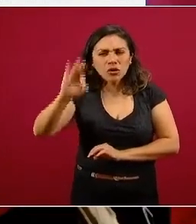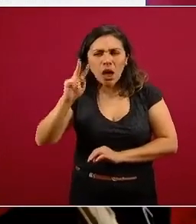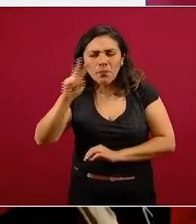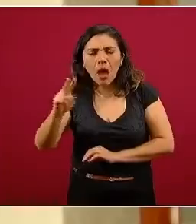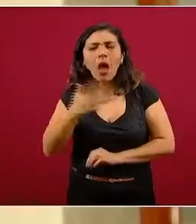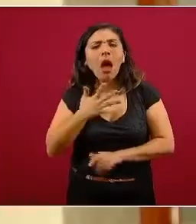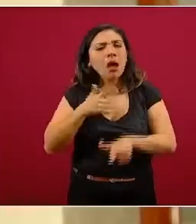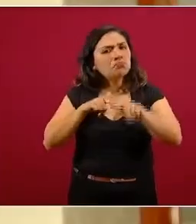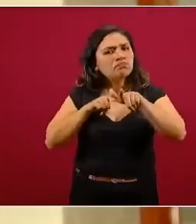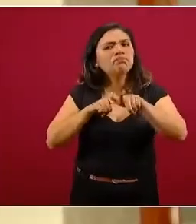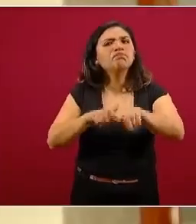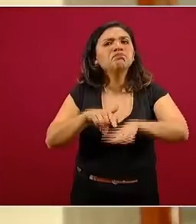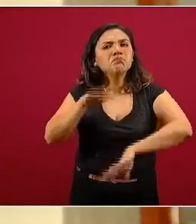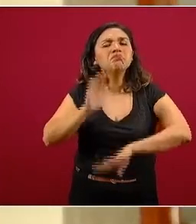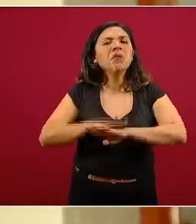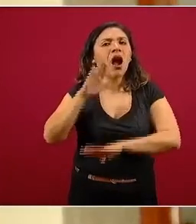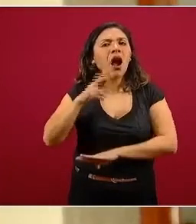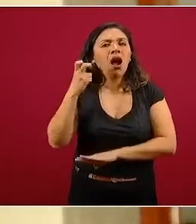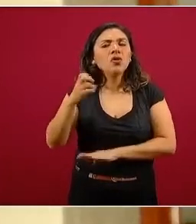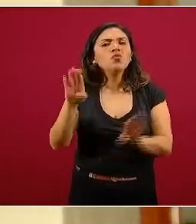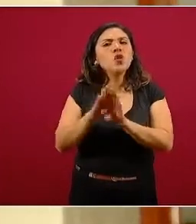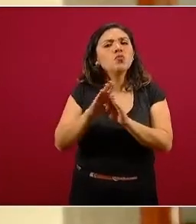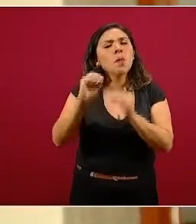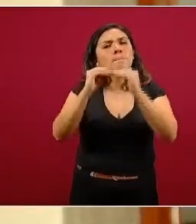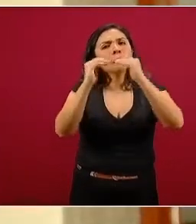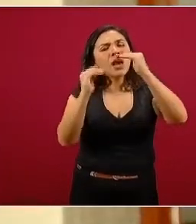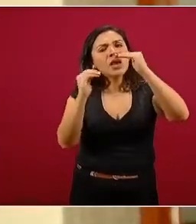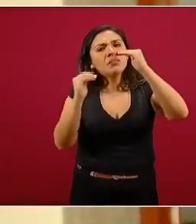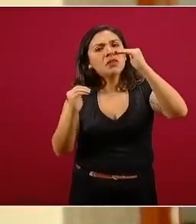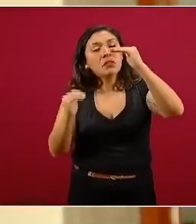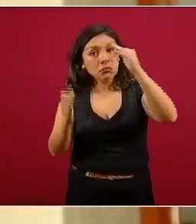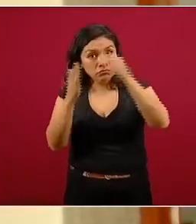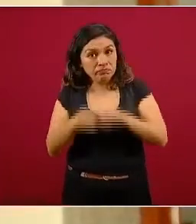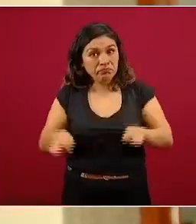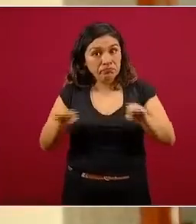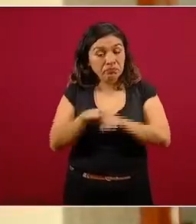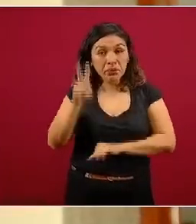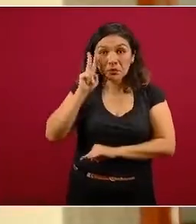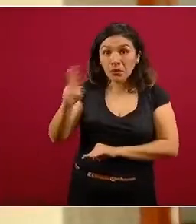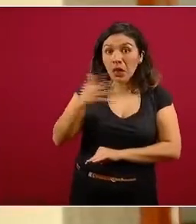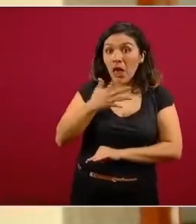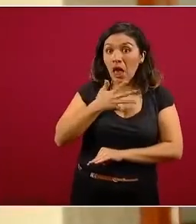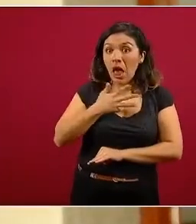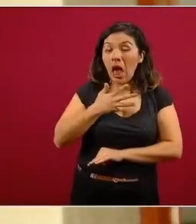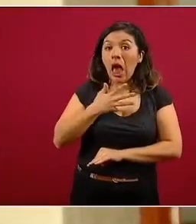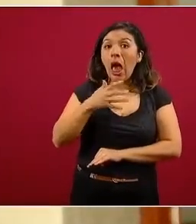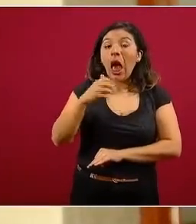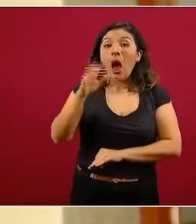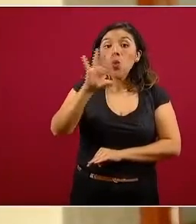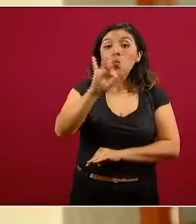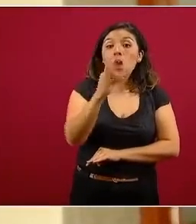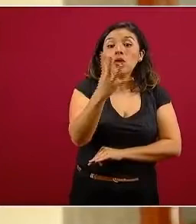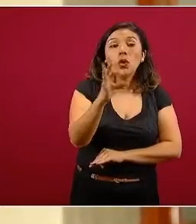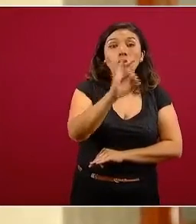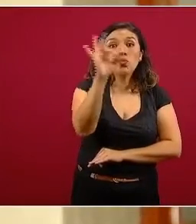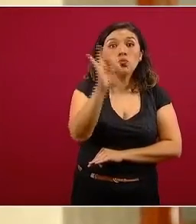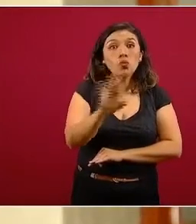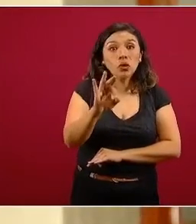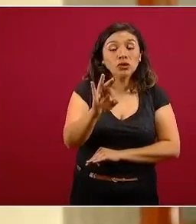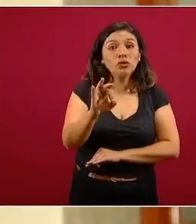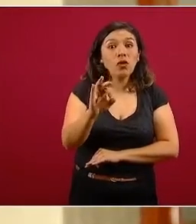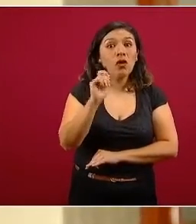ha continuado con una tendencia descendente importante, cayendo inclusive del 44% que